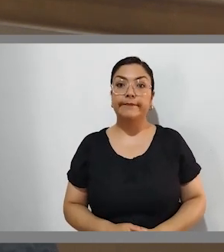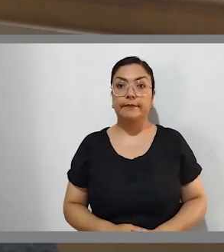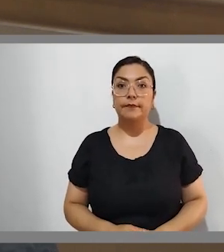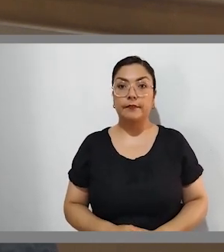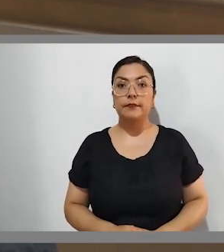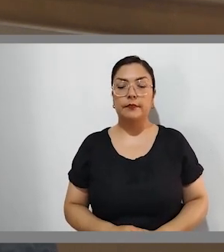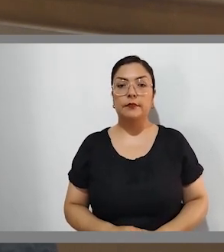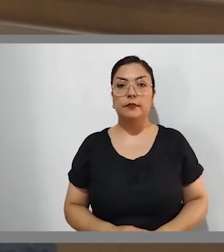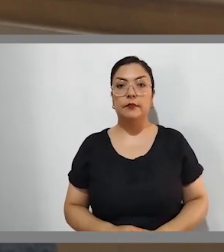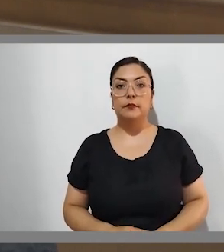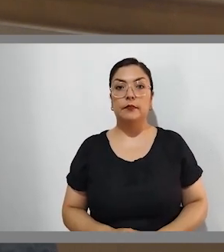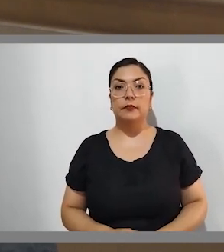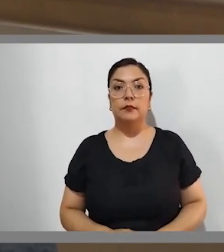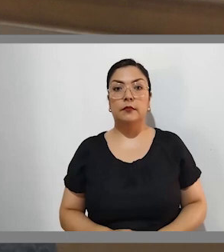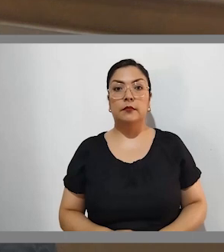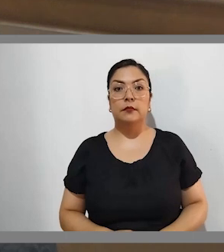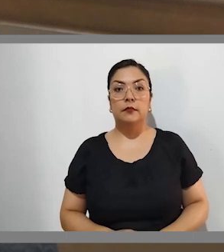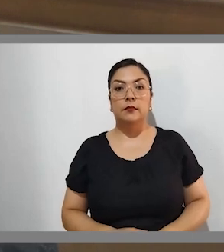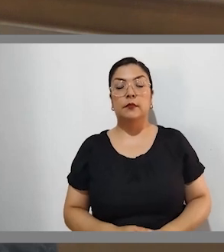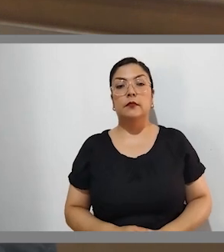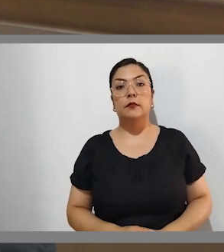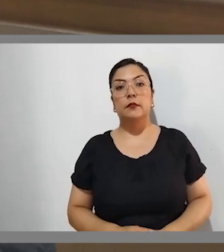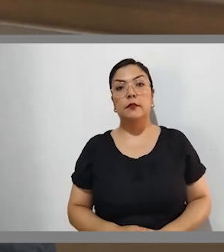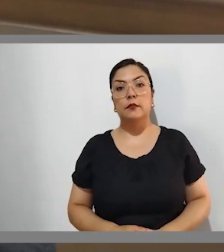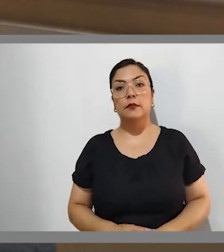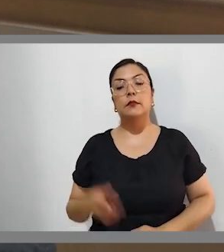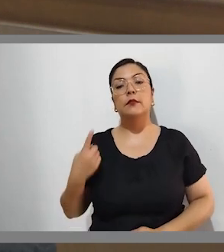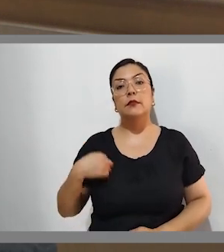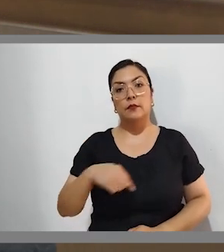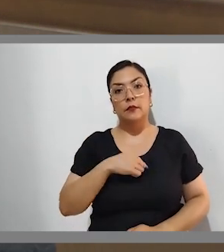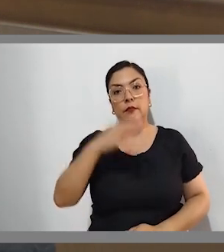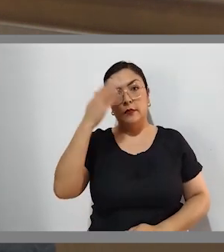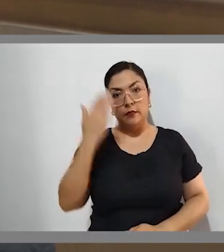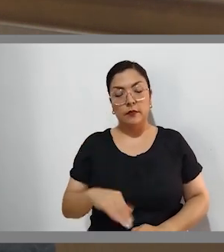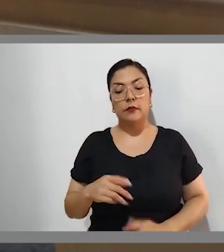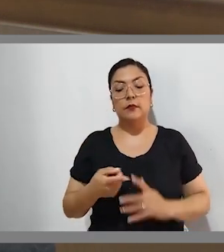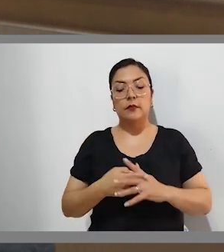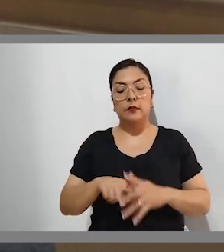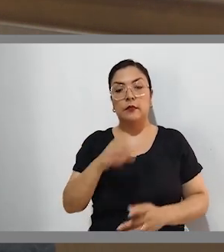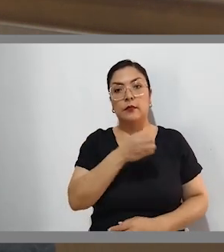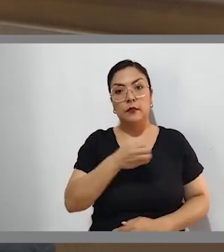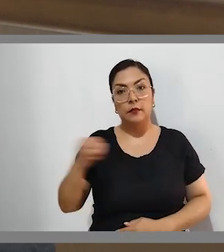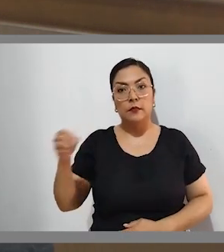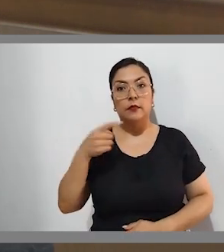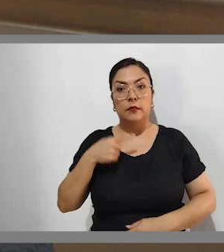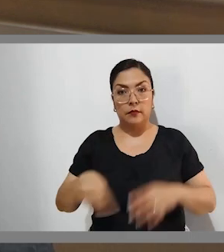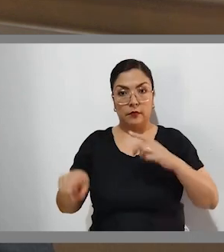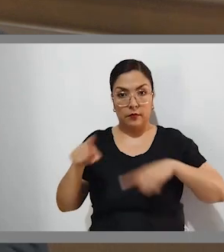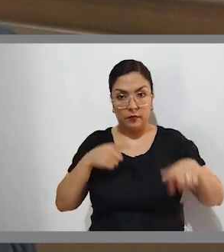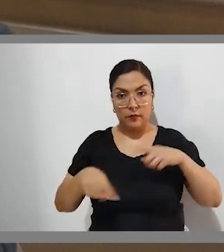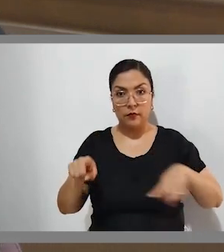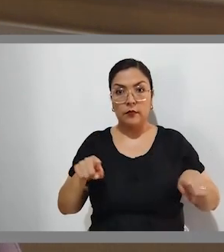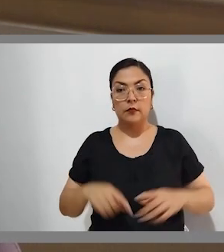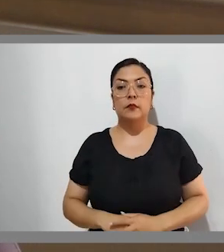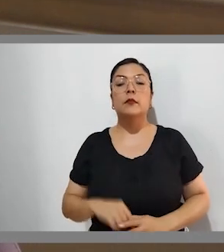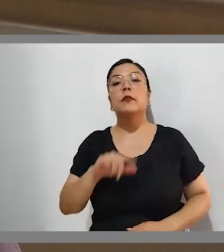decir básicamente que todo proceso electoral lo inicia organización con la integración de los órganos desconcentrados